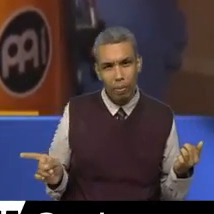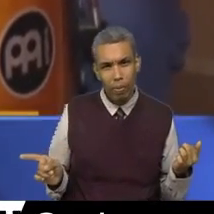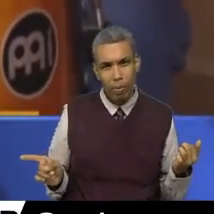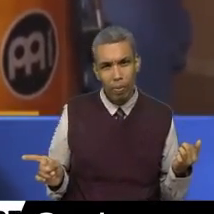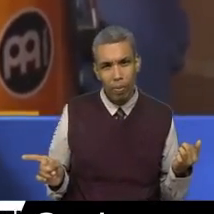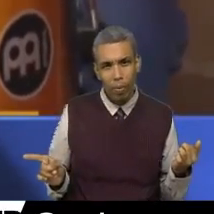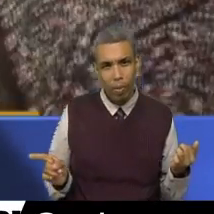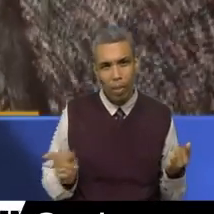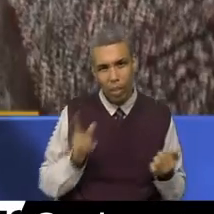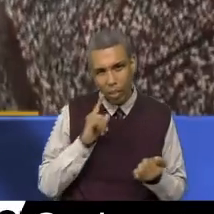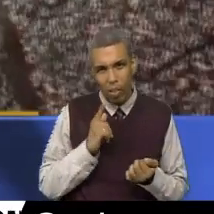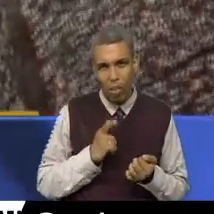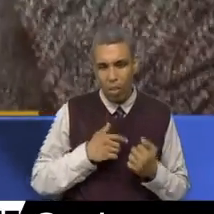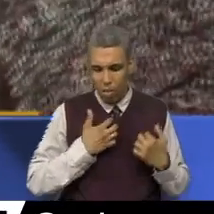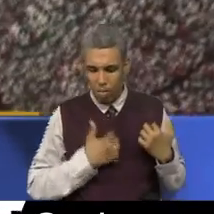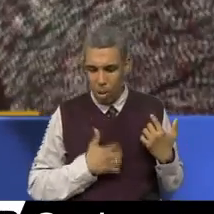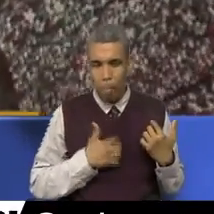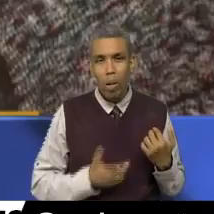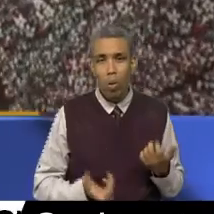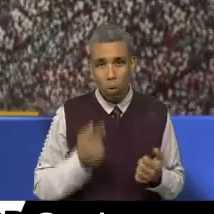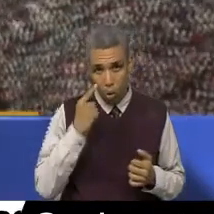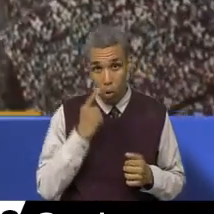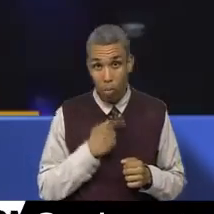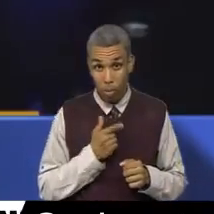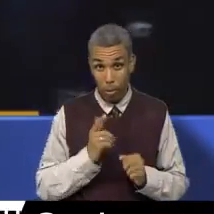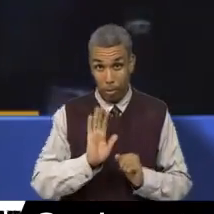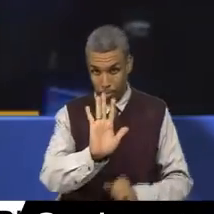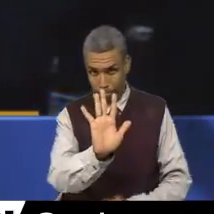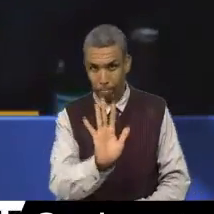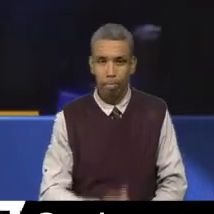Salsa al Barrio en la Casa del Libro. Ya regresamos.